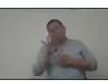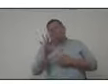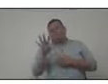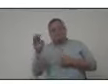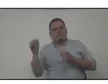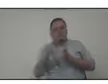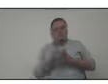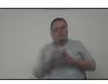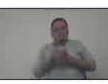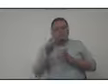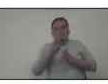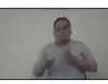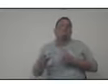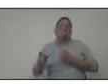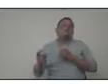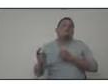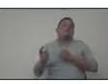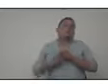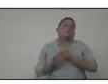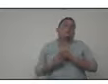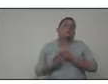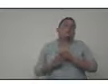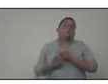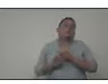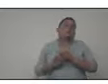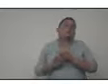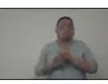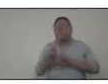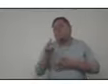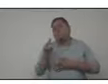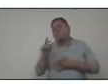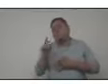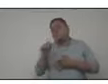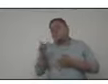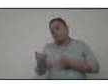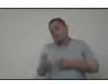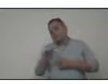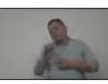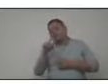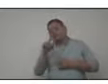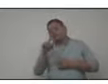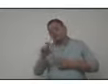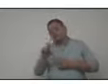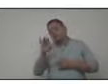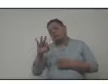49.574 autorizaciones de imágenes diagnósticas, en el 2022